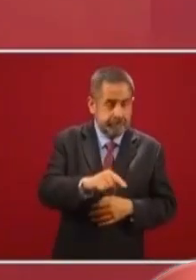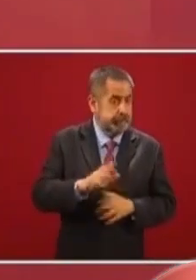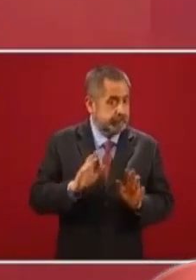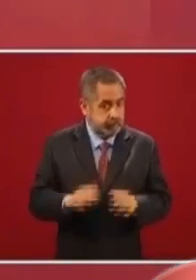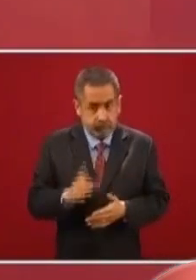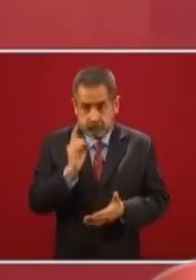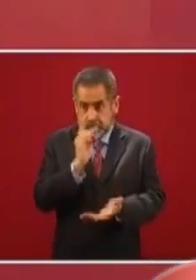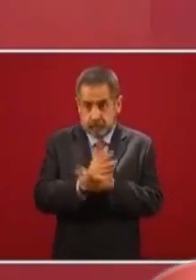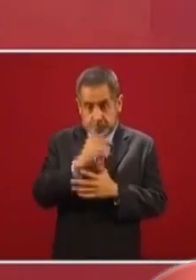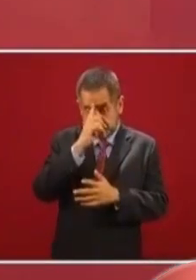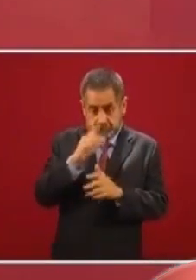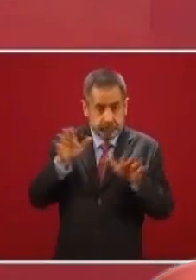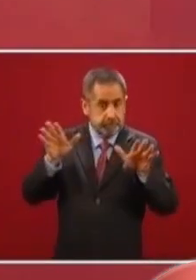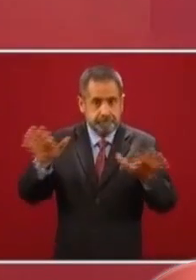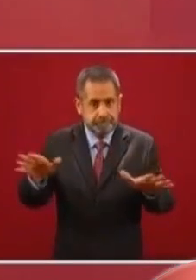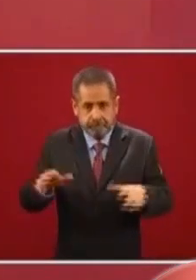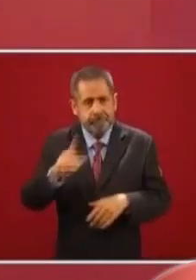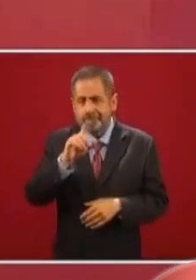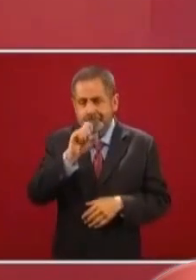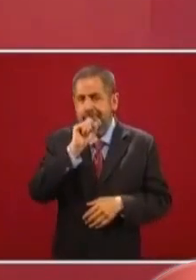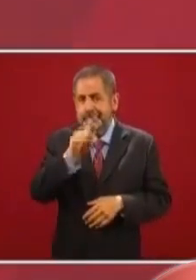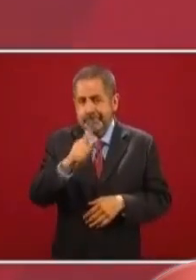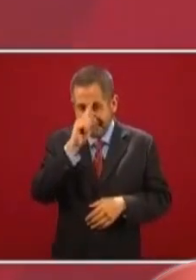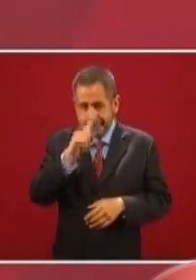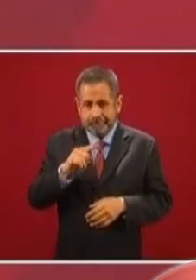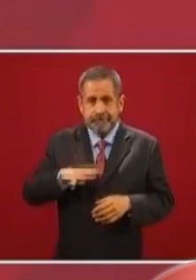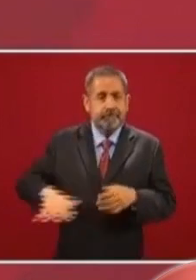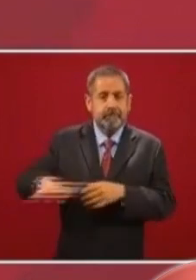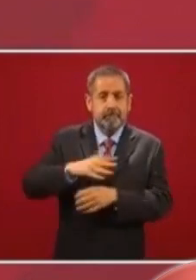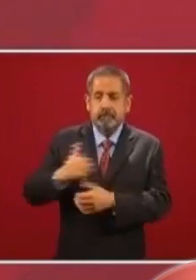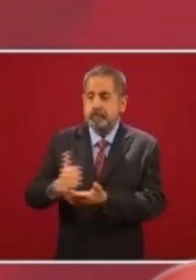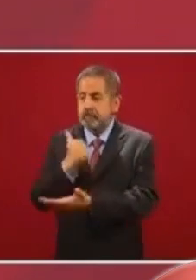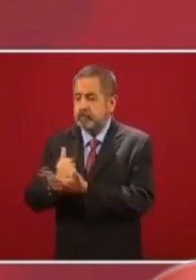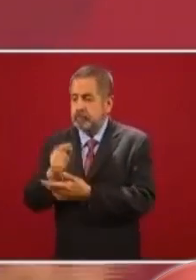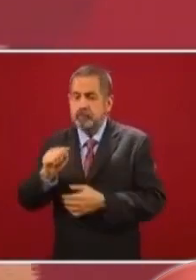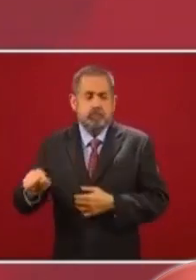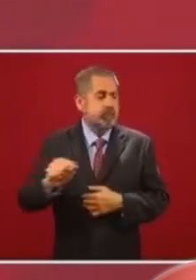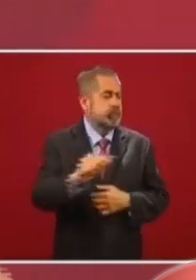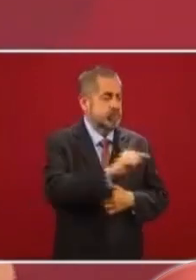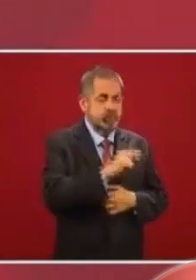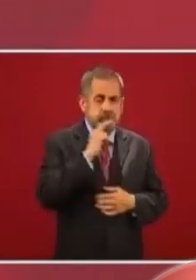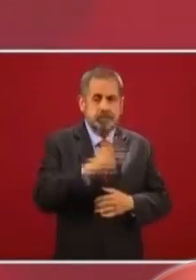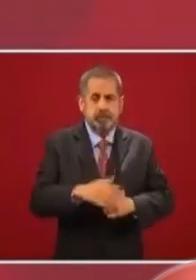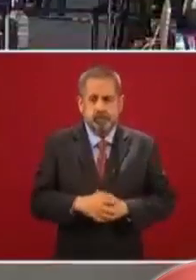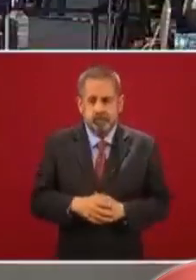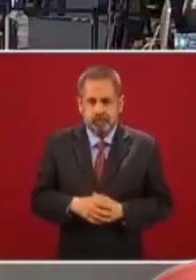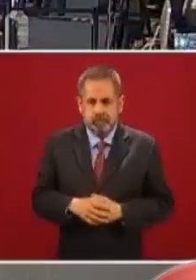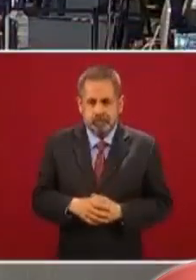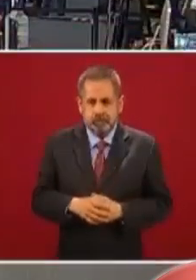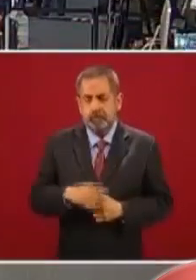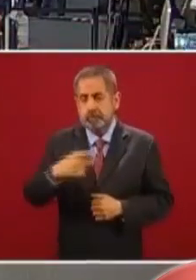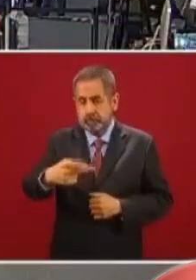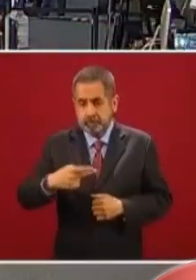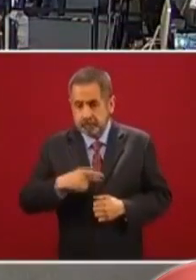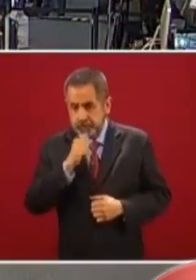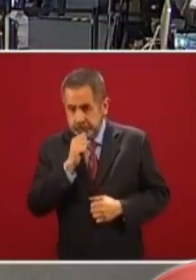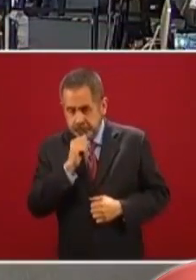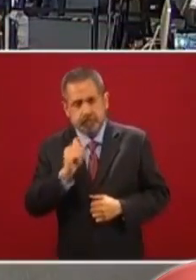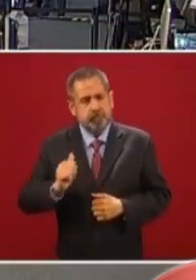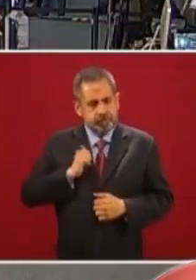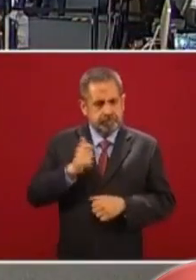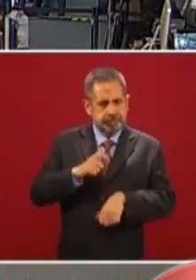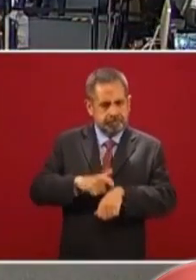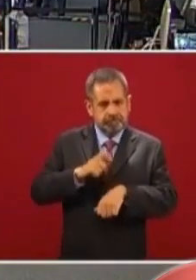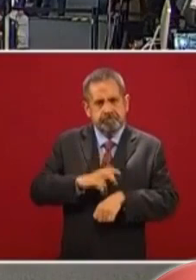solamente son para conectar al aeropuerto, sino para resolver el esquema general. Una pregunta no hecha ahorita, y voy a aprovechar el